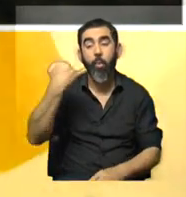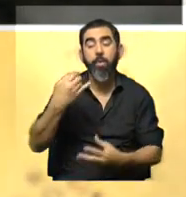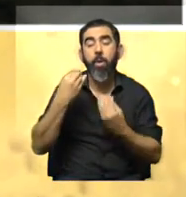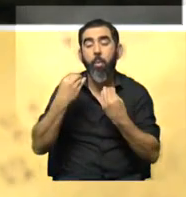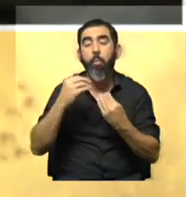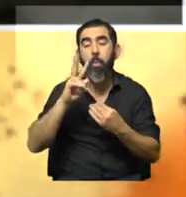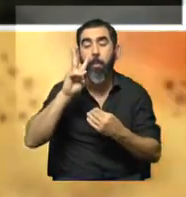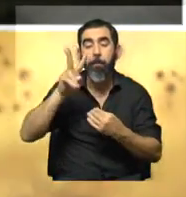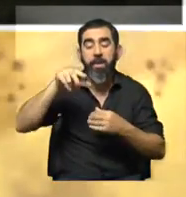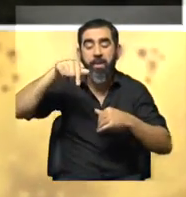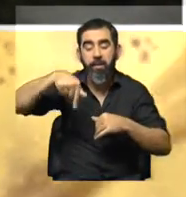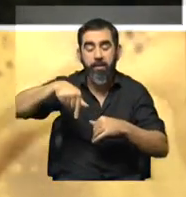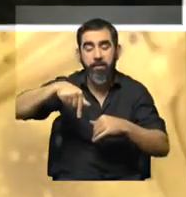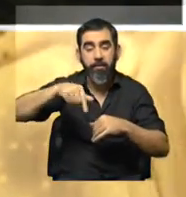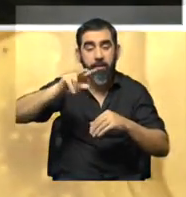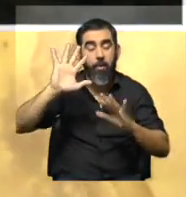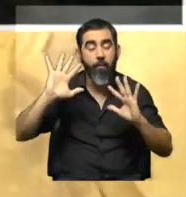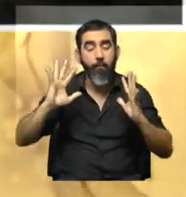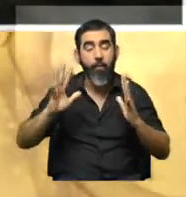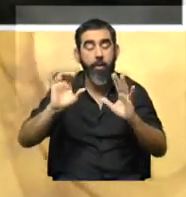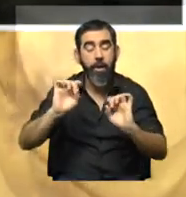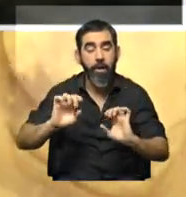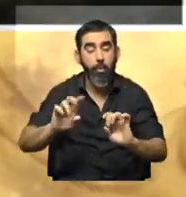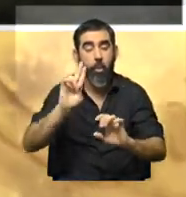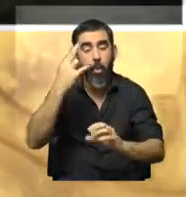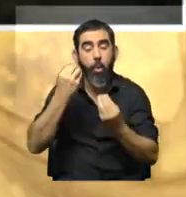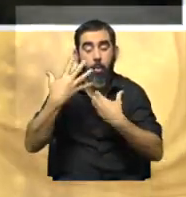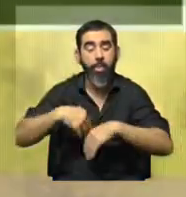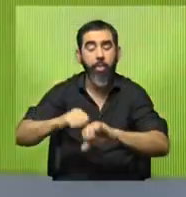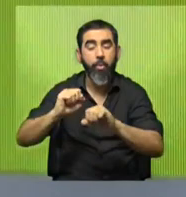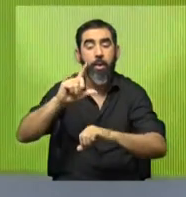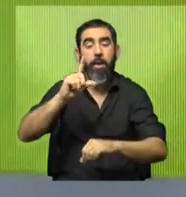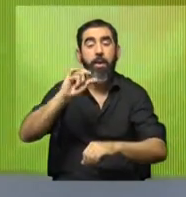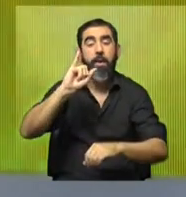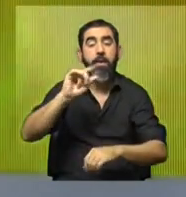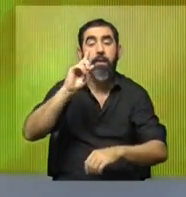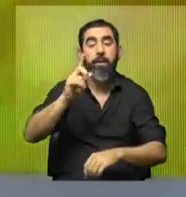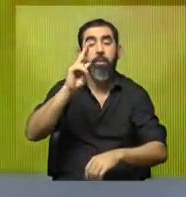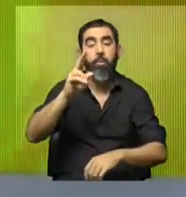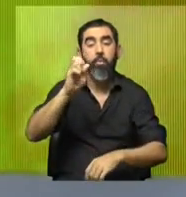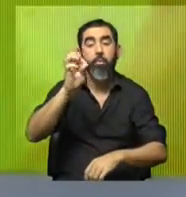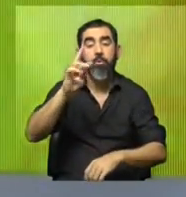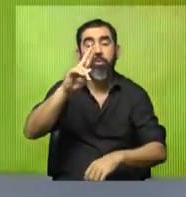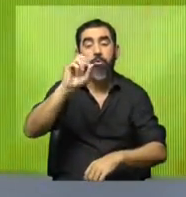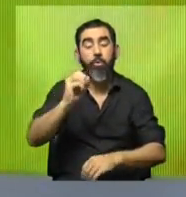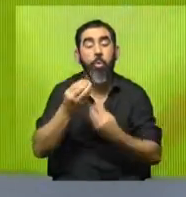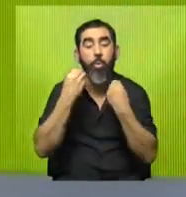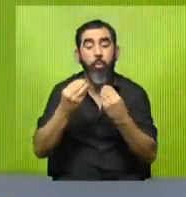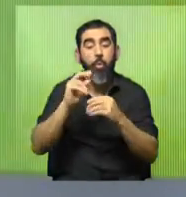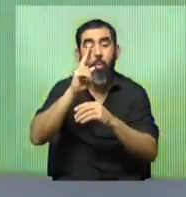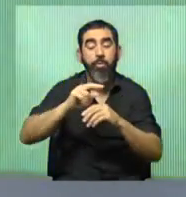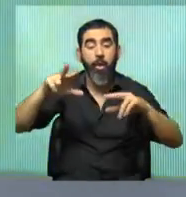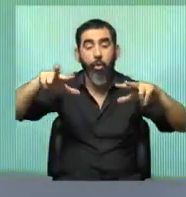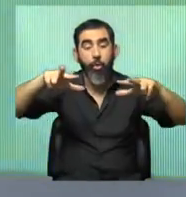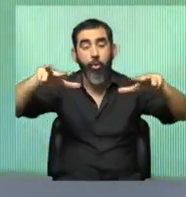mira desde un satélite el bosque nativo Uruguay, cómo se detectan los ligustros desde esa altura y cómo se utilizan los